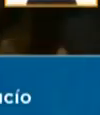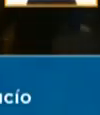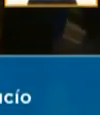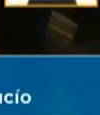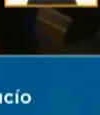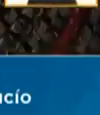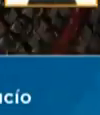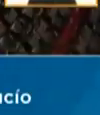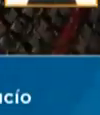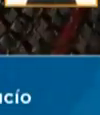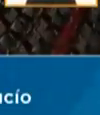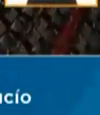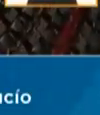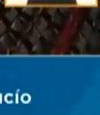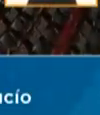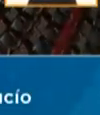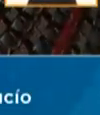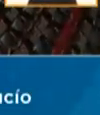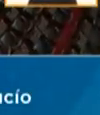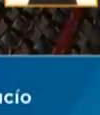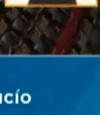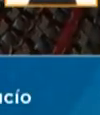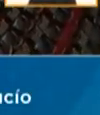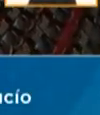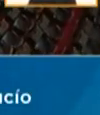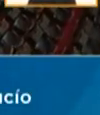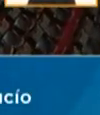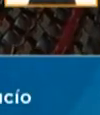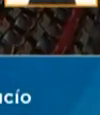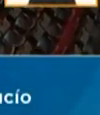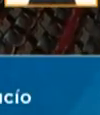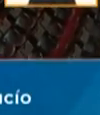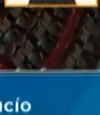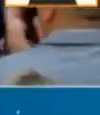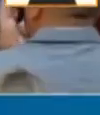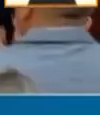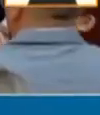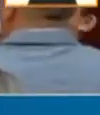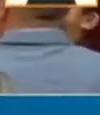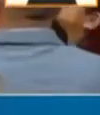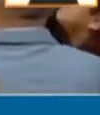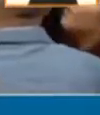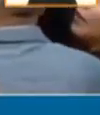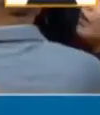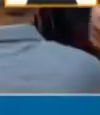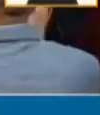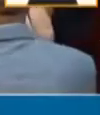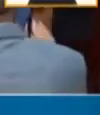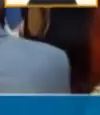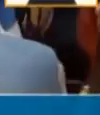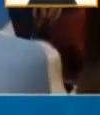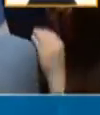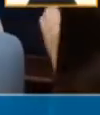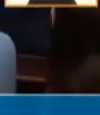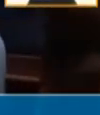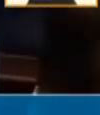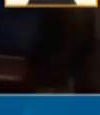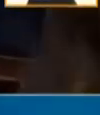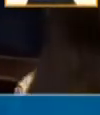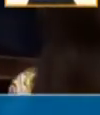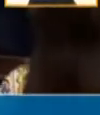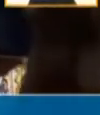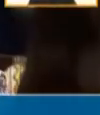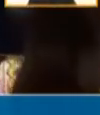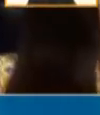alejada de los habituales palcos. Aprovechó su discurso para exaltar su motosierra de recortes del gasto público y remarcar que Elon